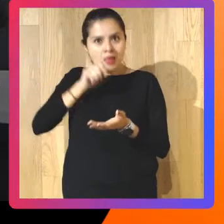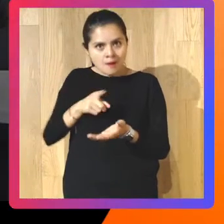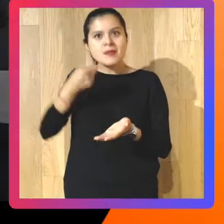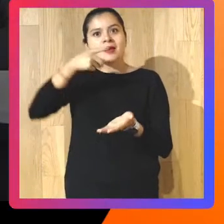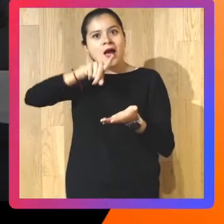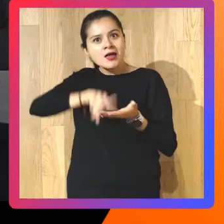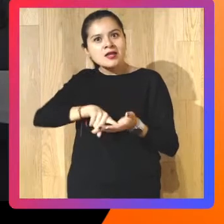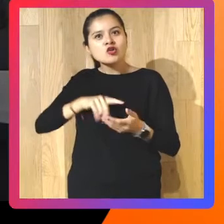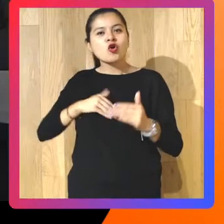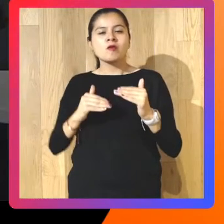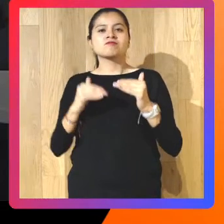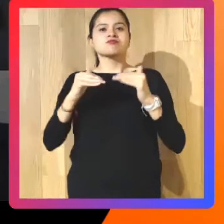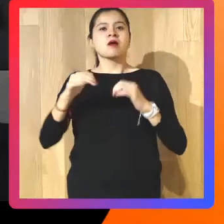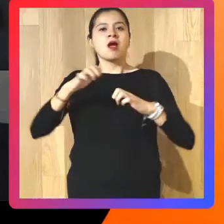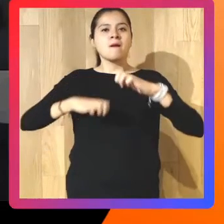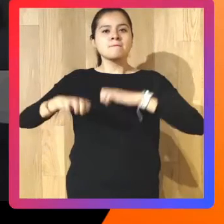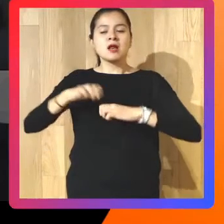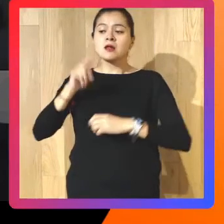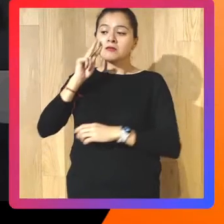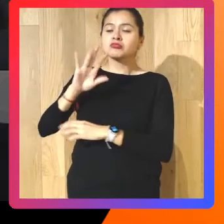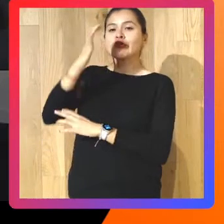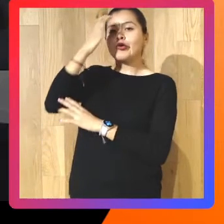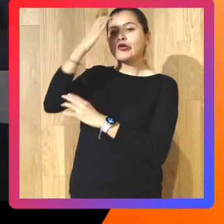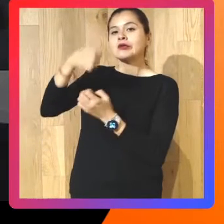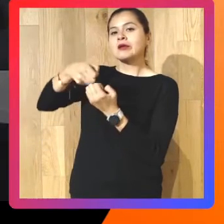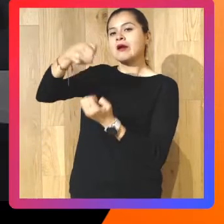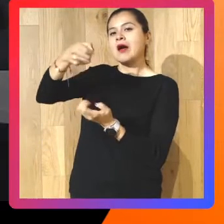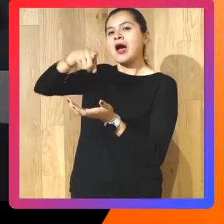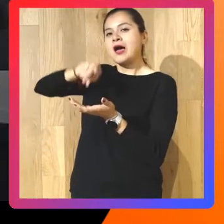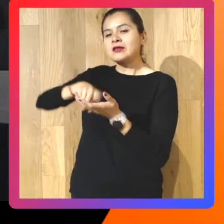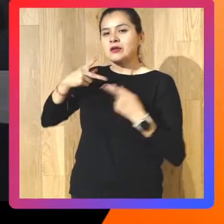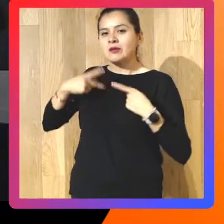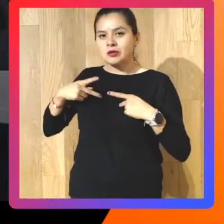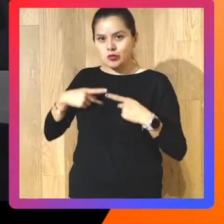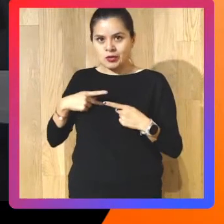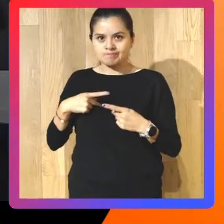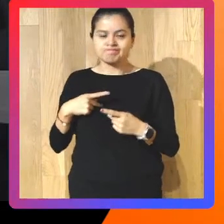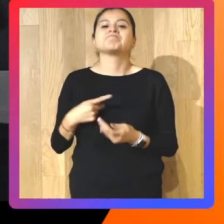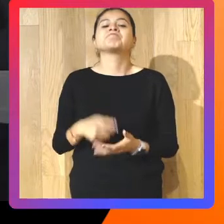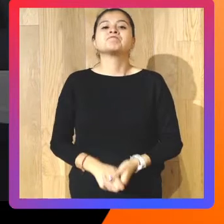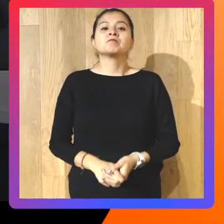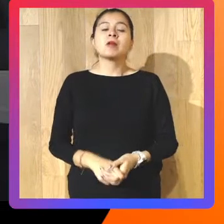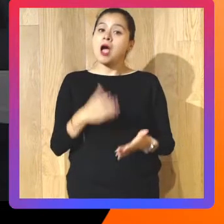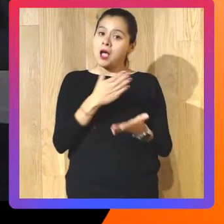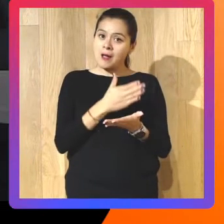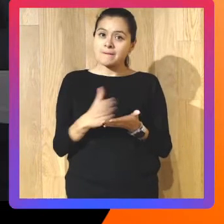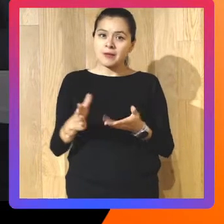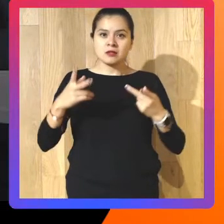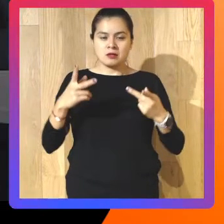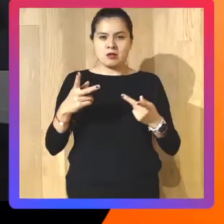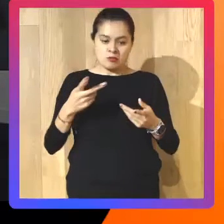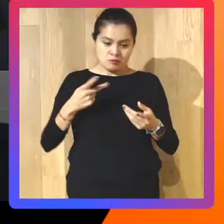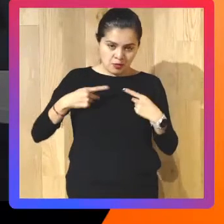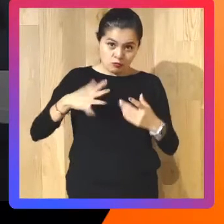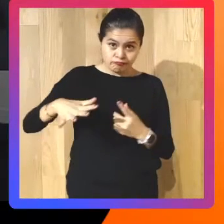una reputación sólida basada en la confianza y la integridad. Además, la comunidad que la opera,